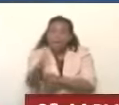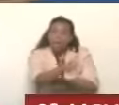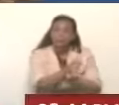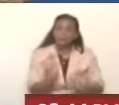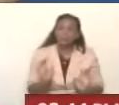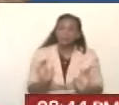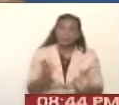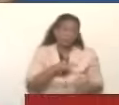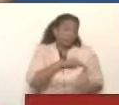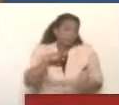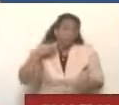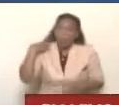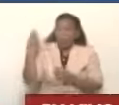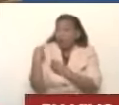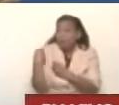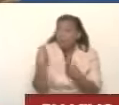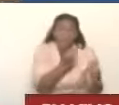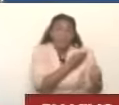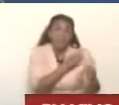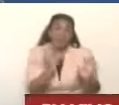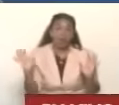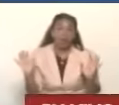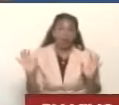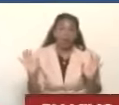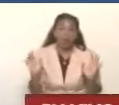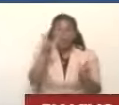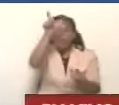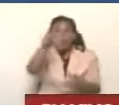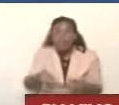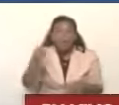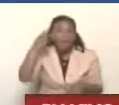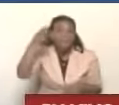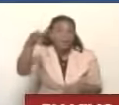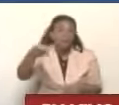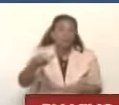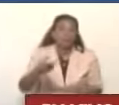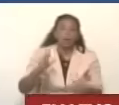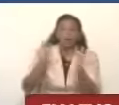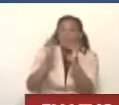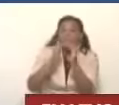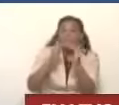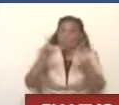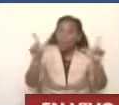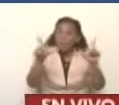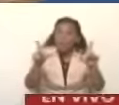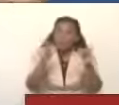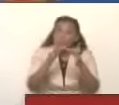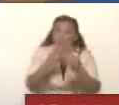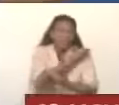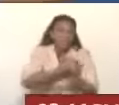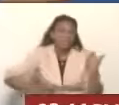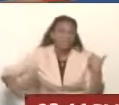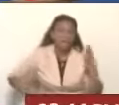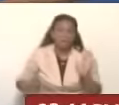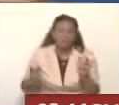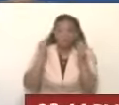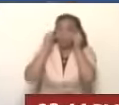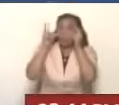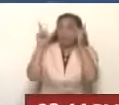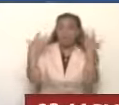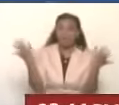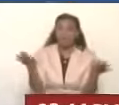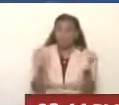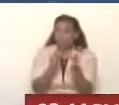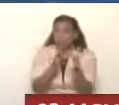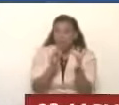a nosotros nos anunciaron un pase presidencial, Y bueno, no puede haber